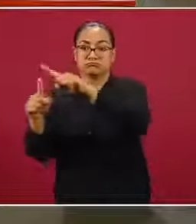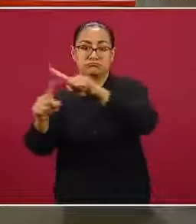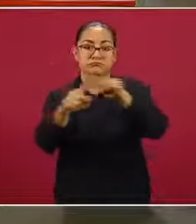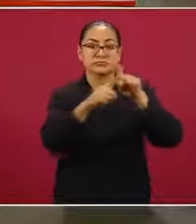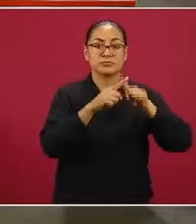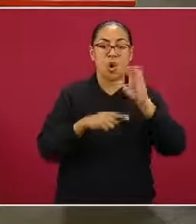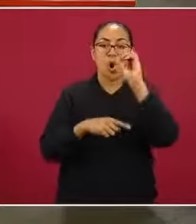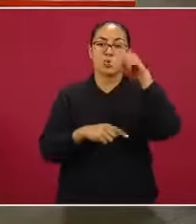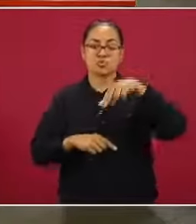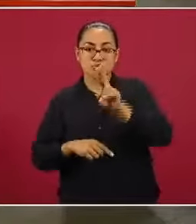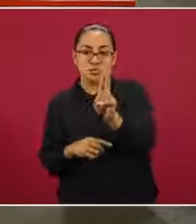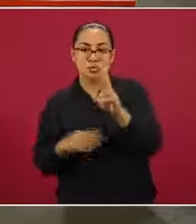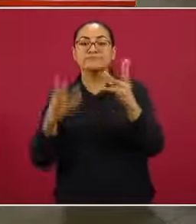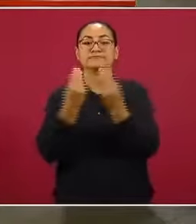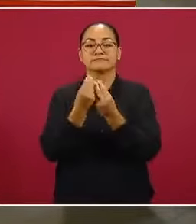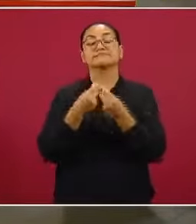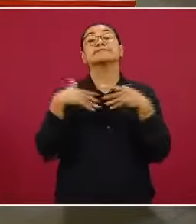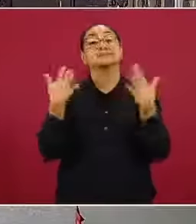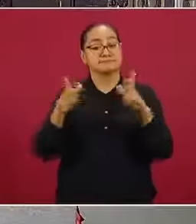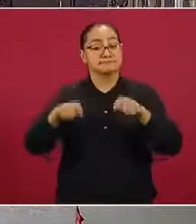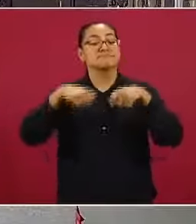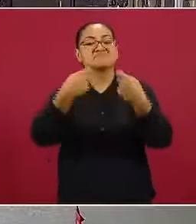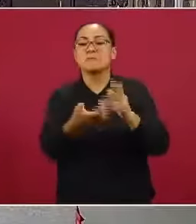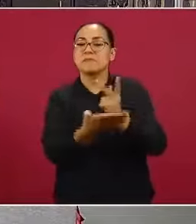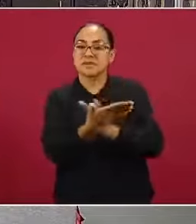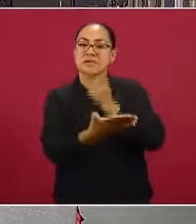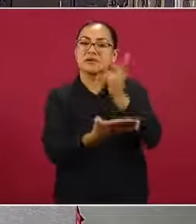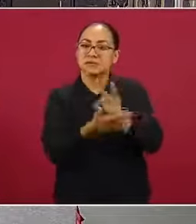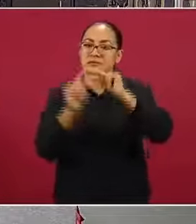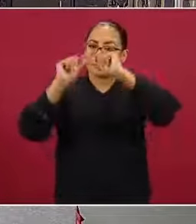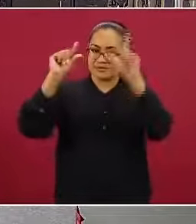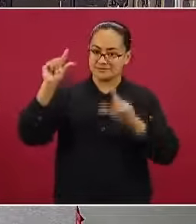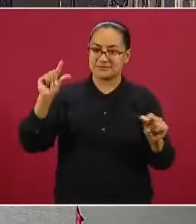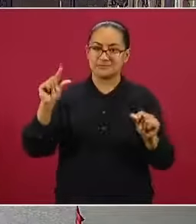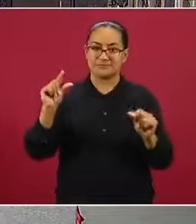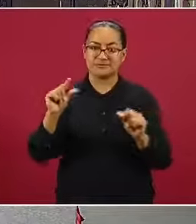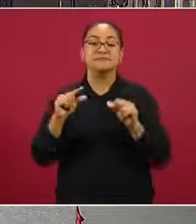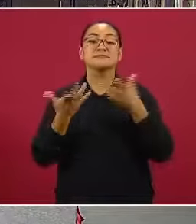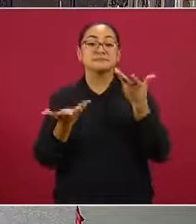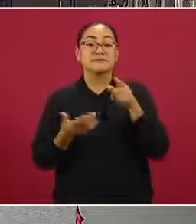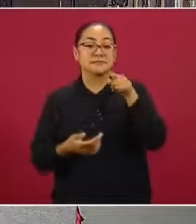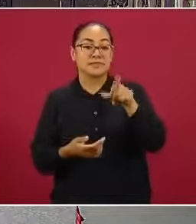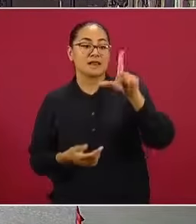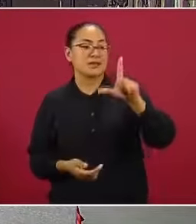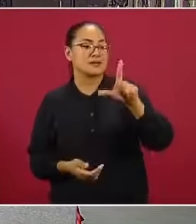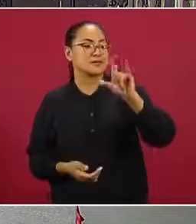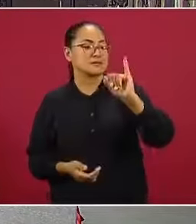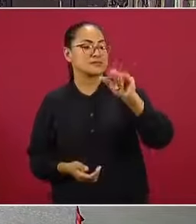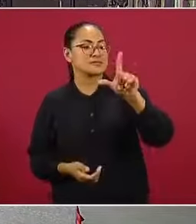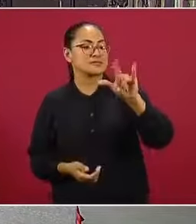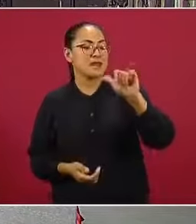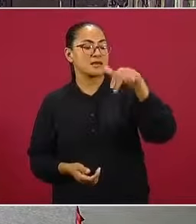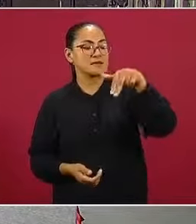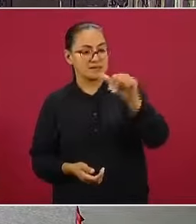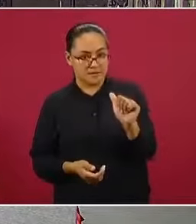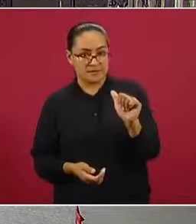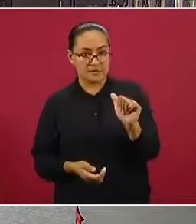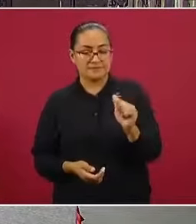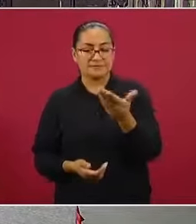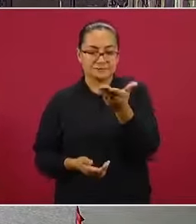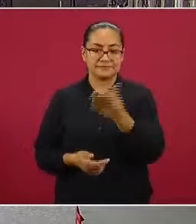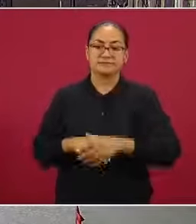Muchas gracias por esta precisión. Liliana Noble, Pulso Saludable. Gracias. Buenas noches, Liliana Noble de Pulso Saludable.